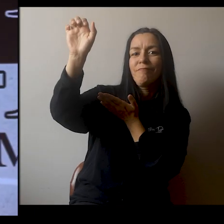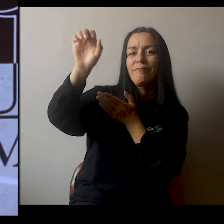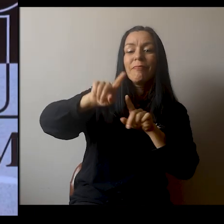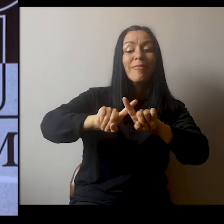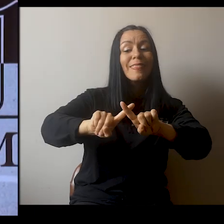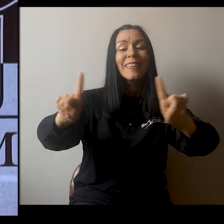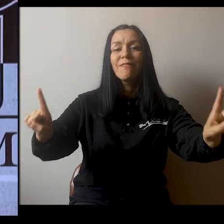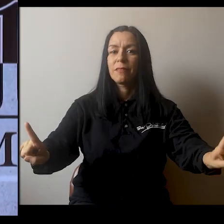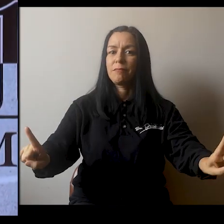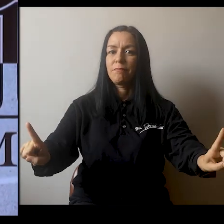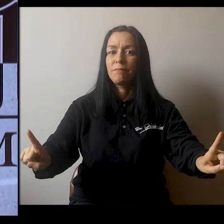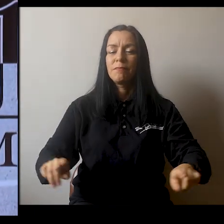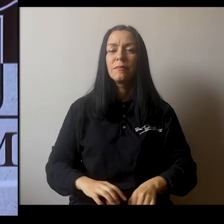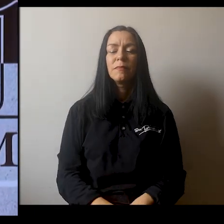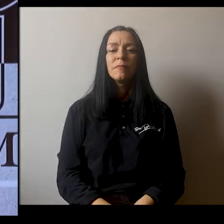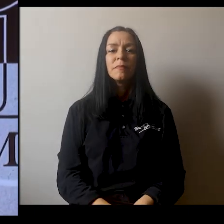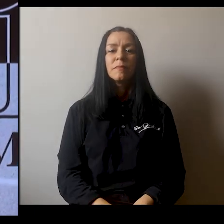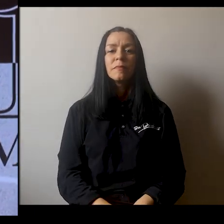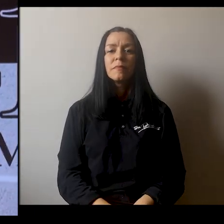rechazado.